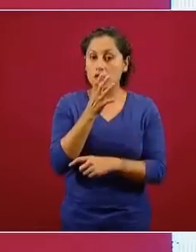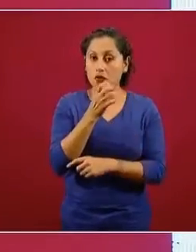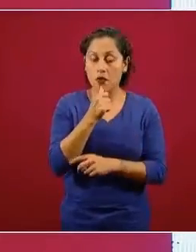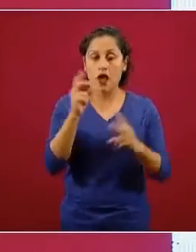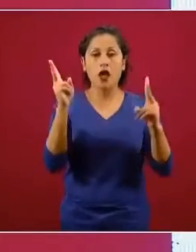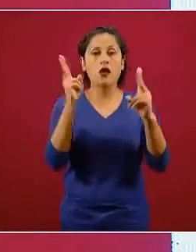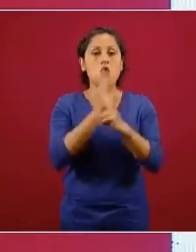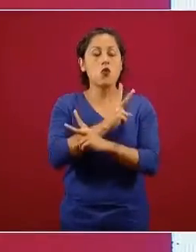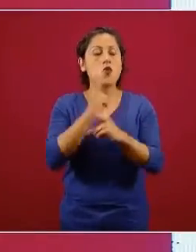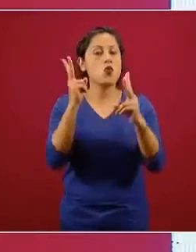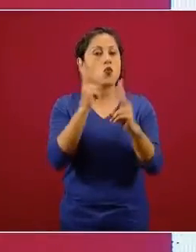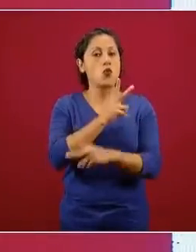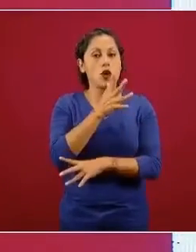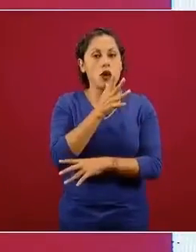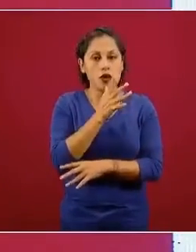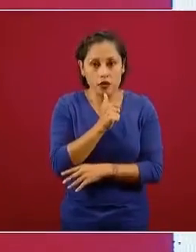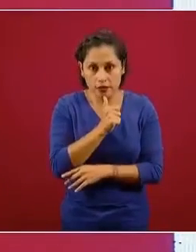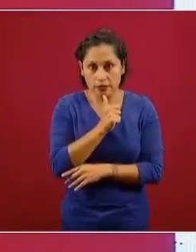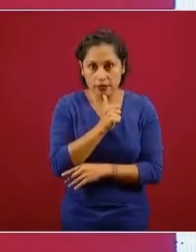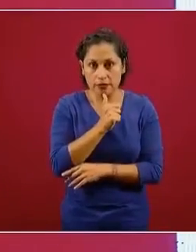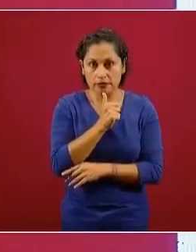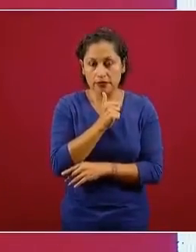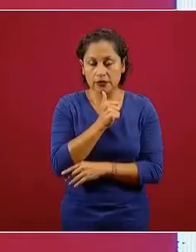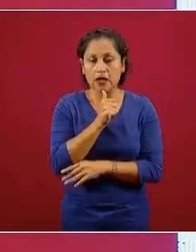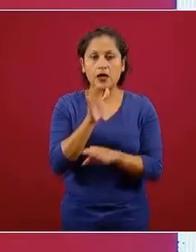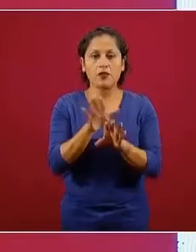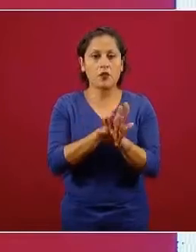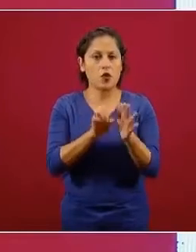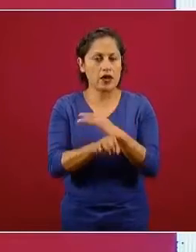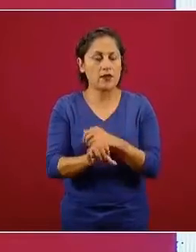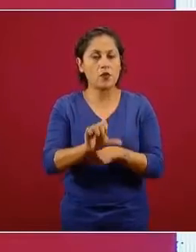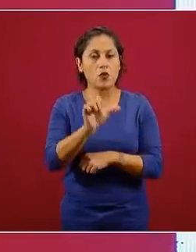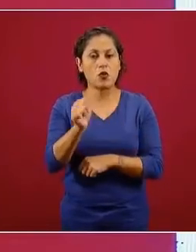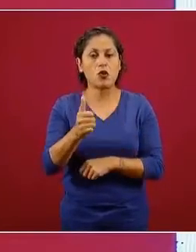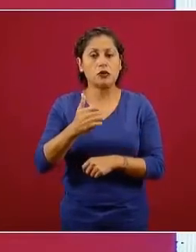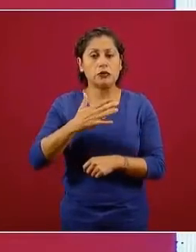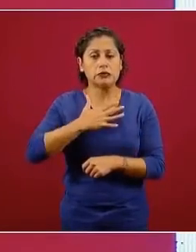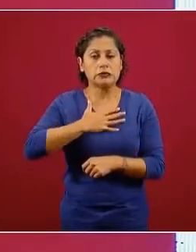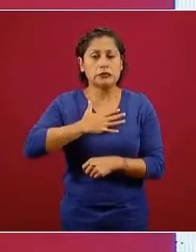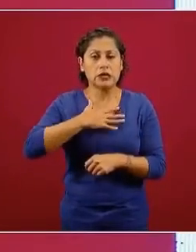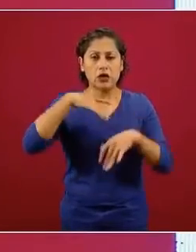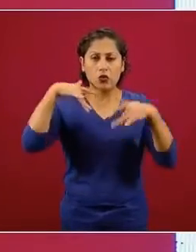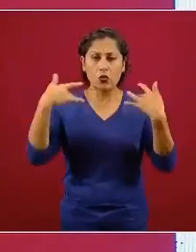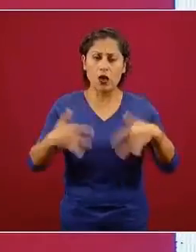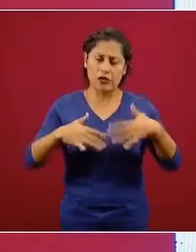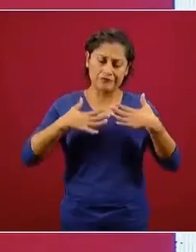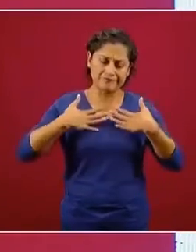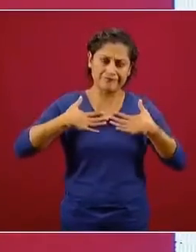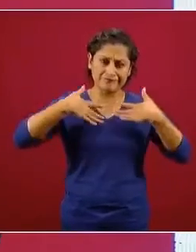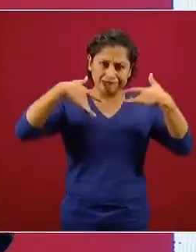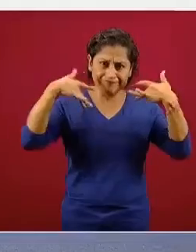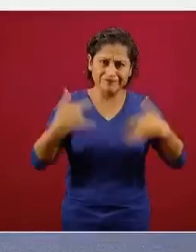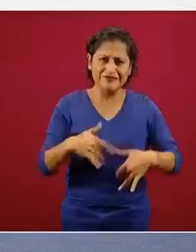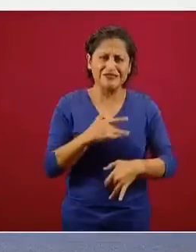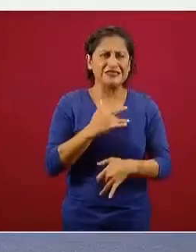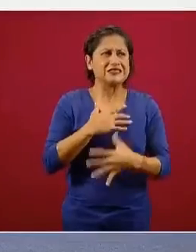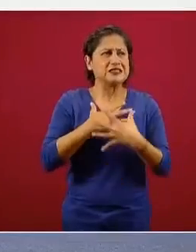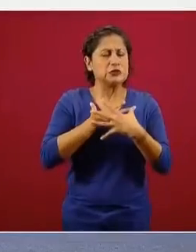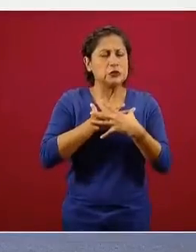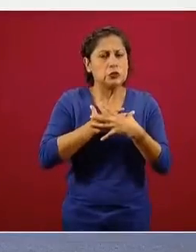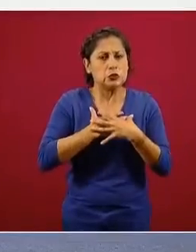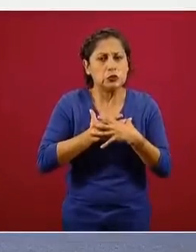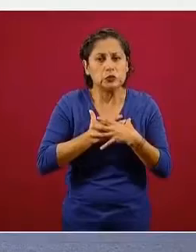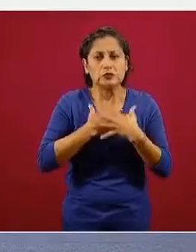respirar, la persona siente que no puede respirar, por ejemplo, dolor de pecho, dolor, sensación de opresión en el